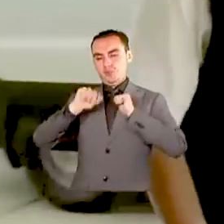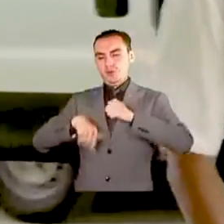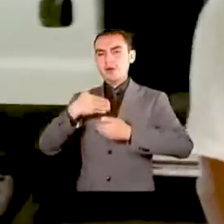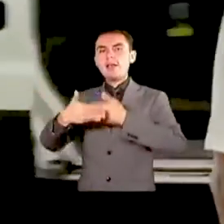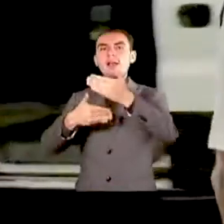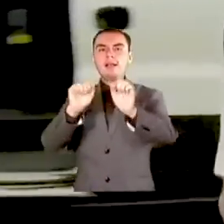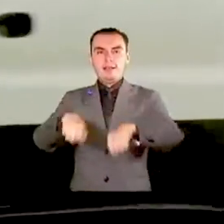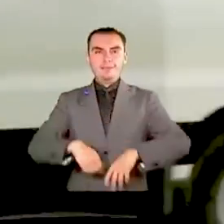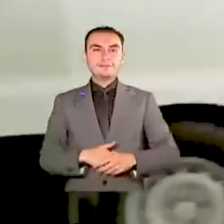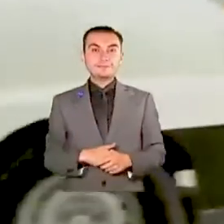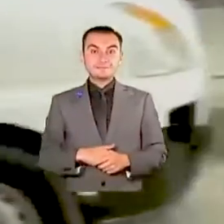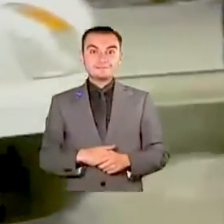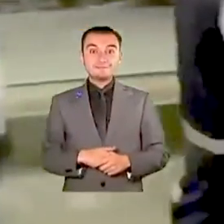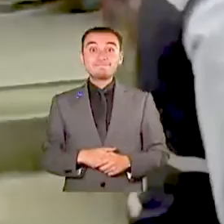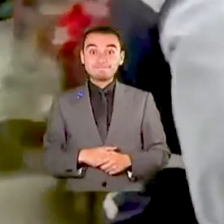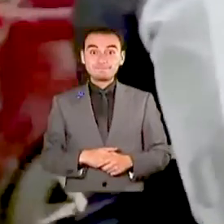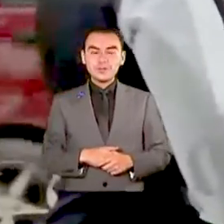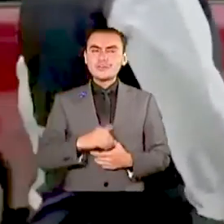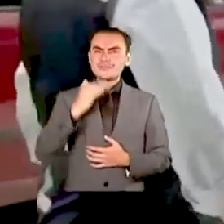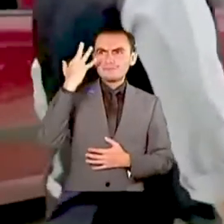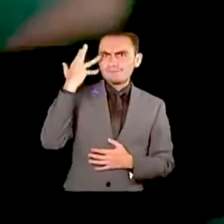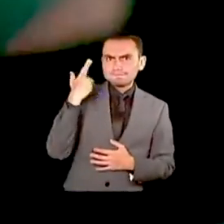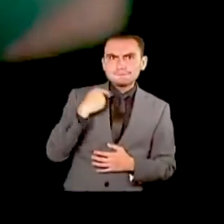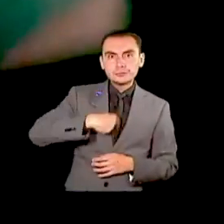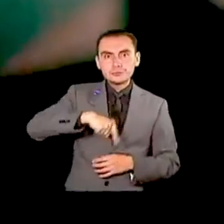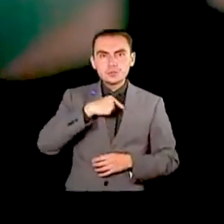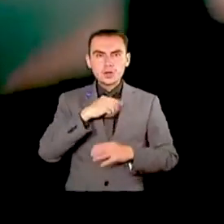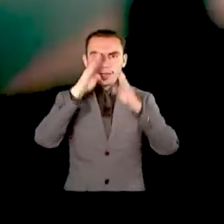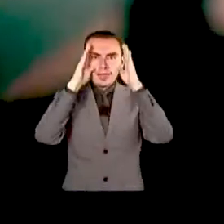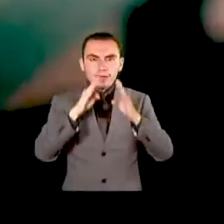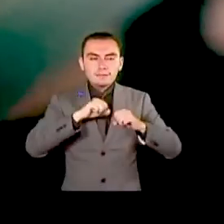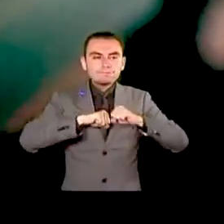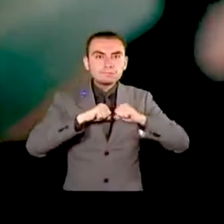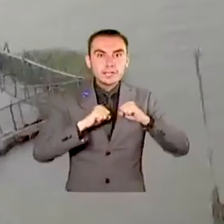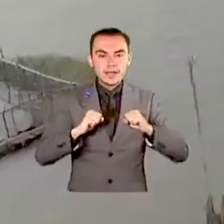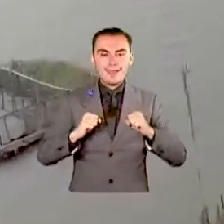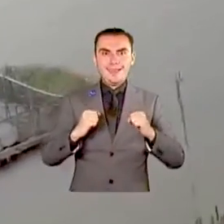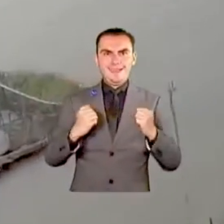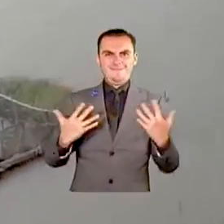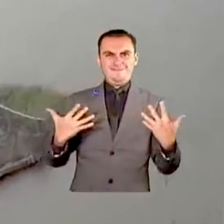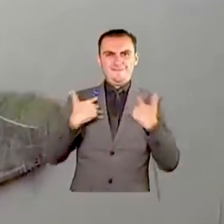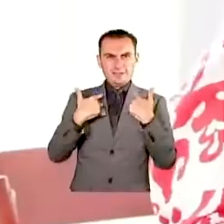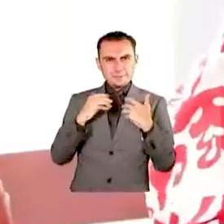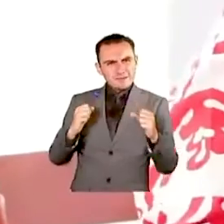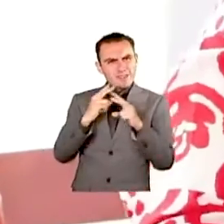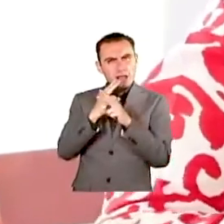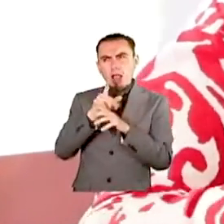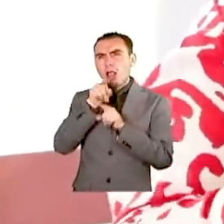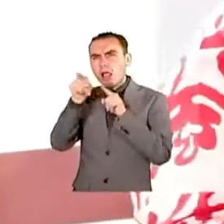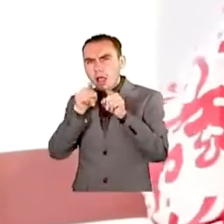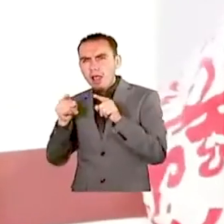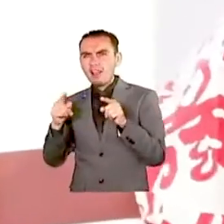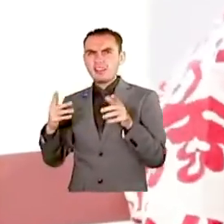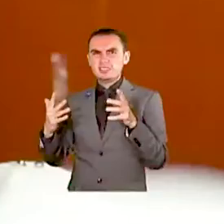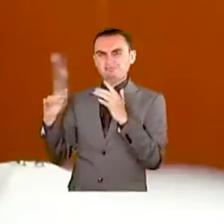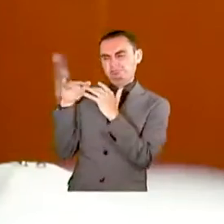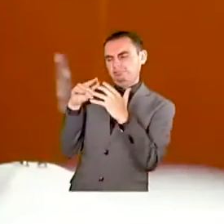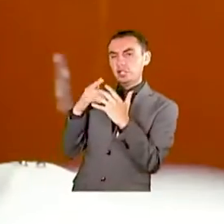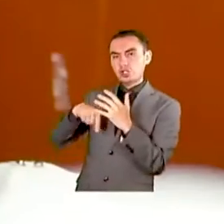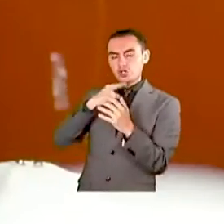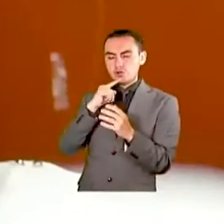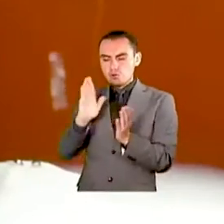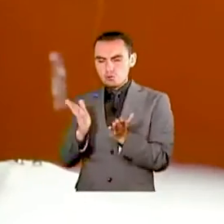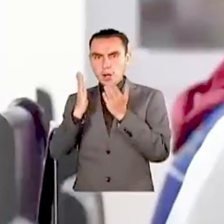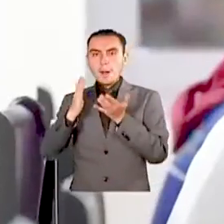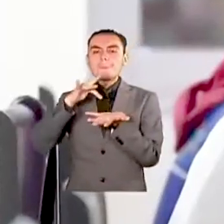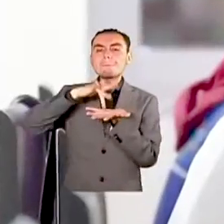visibles. Avanzamos día a día por una atención permanente a las víctimas del conflicto armado y demás poblaciones, fortaleciendo los